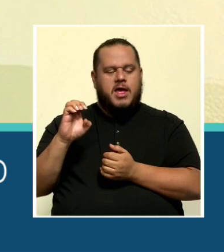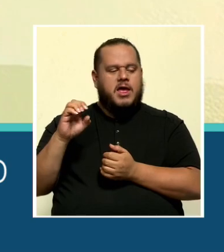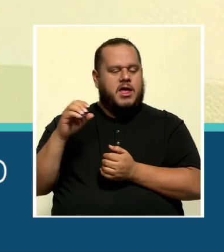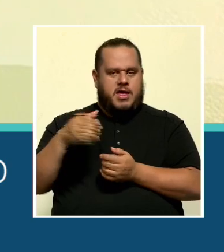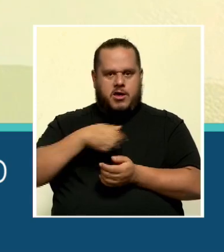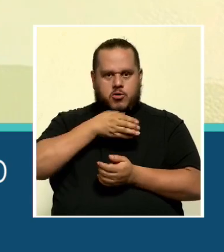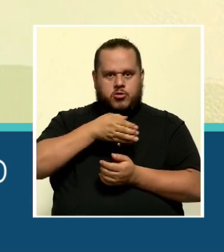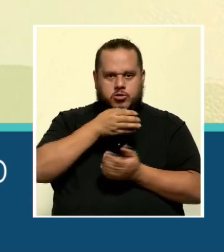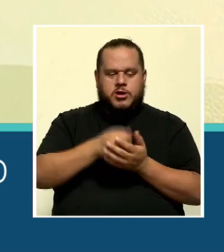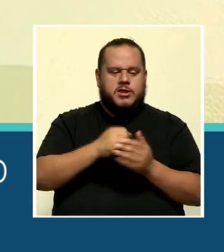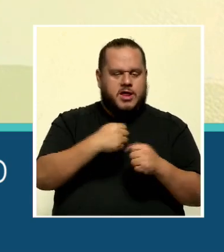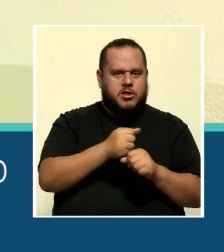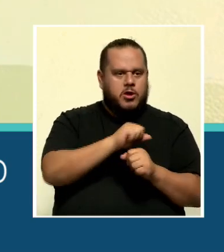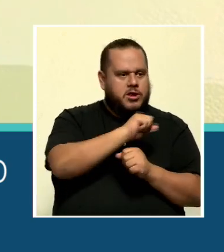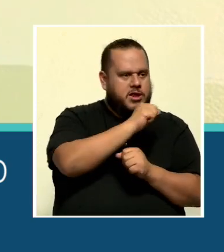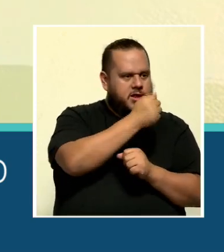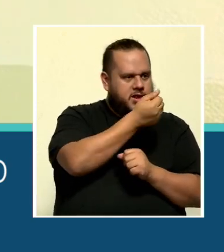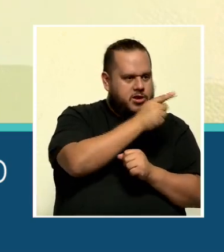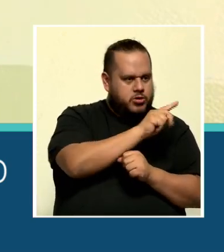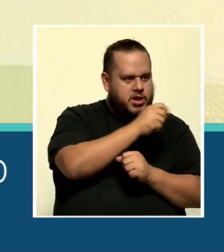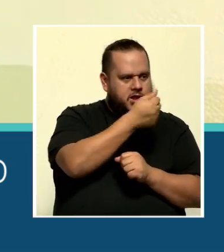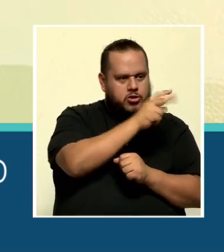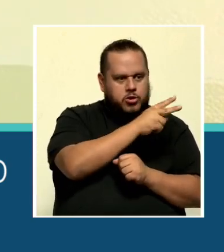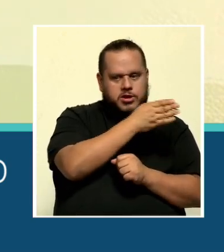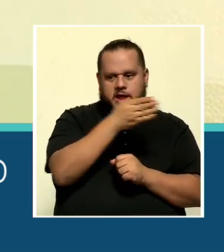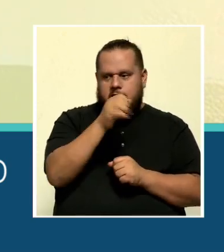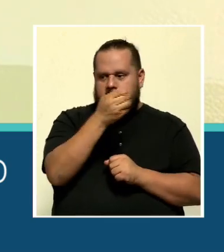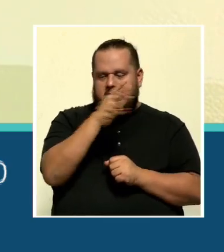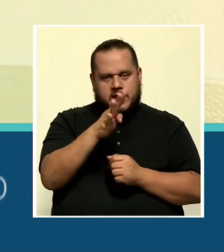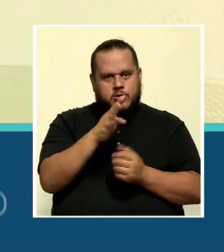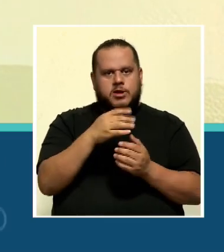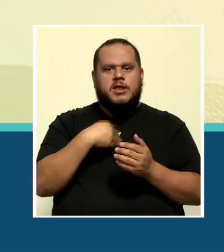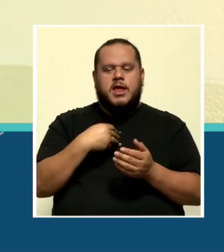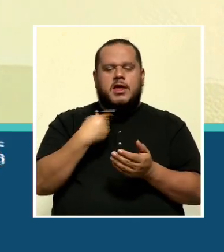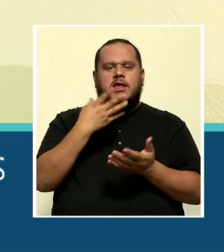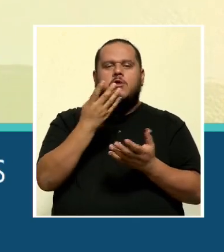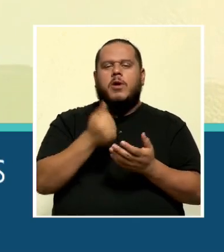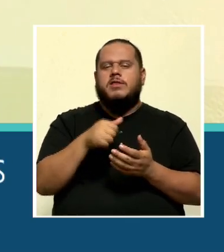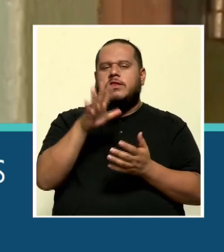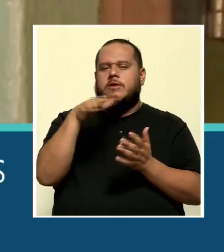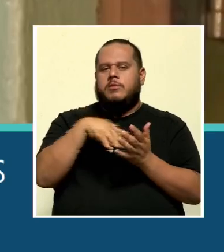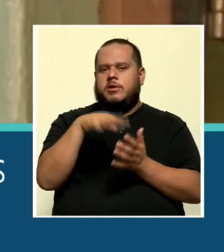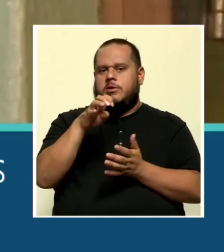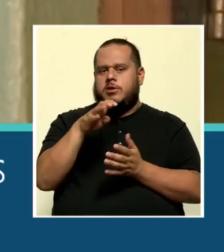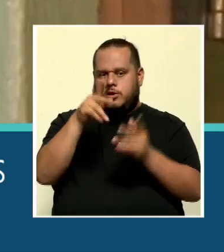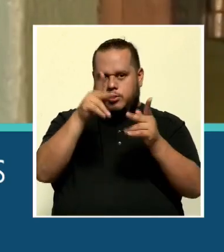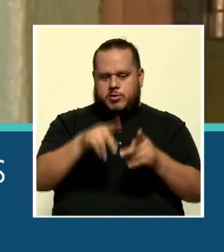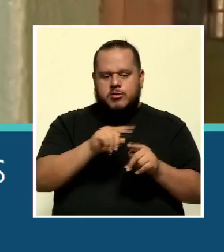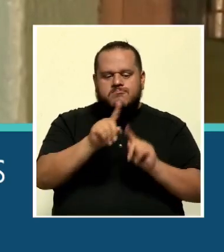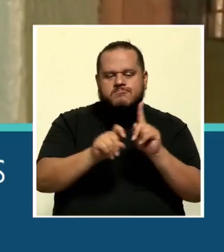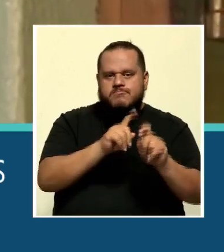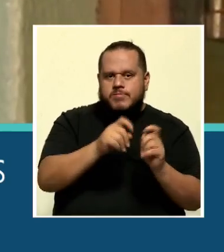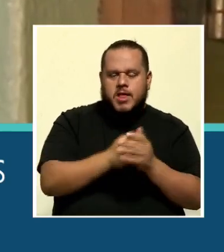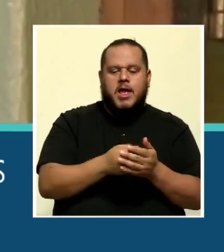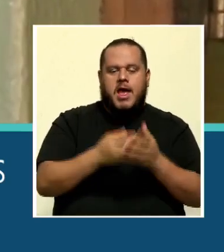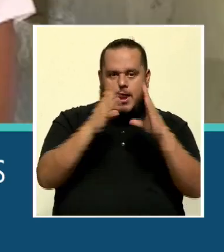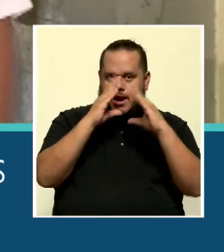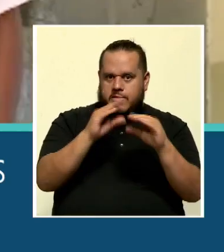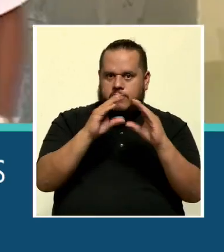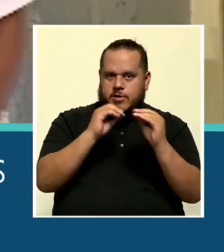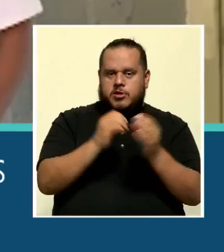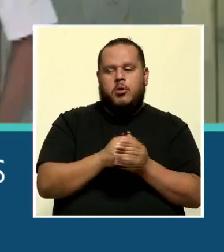entre el 12 y el 14 de enero de este año y abarcó una muestra de 5.400 personas. Según los datos suministrados por